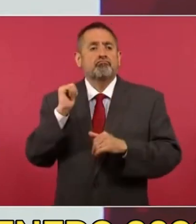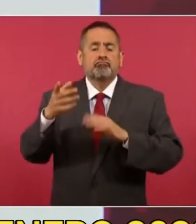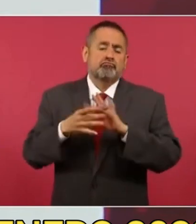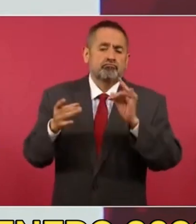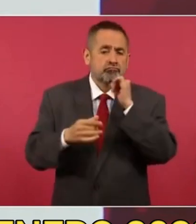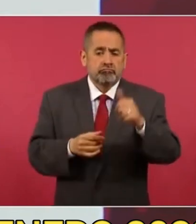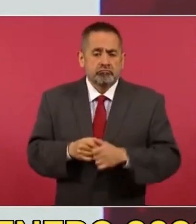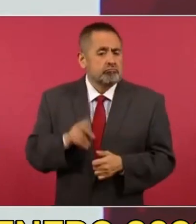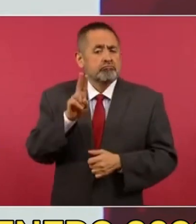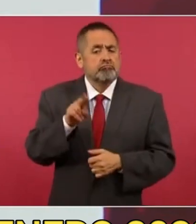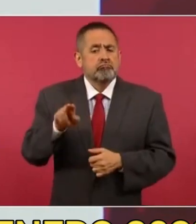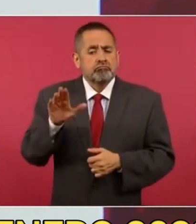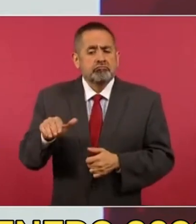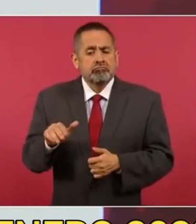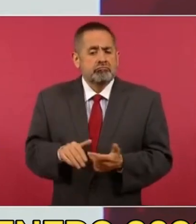Nunca.